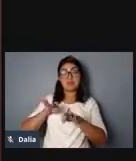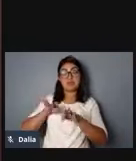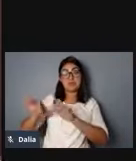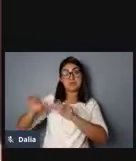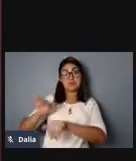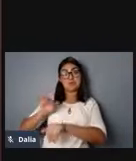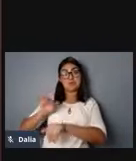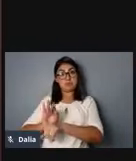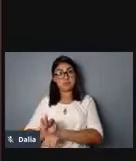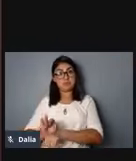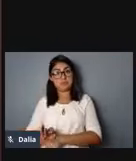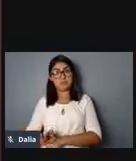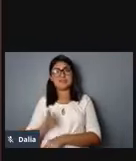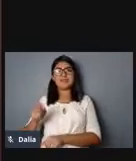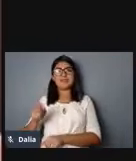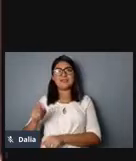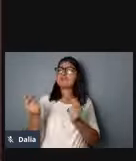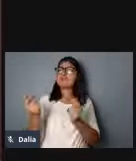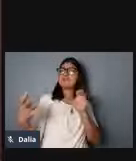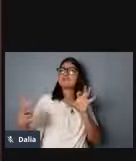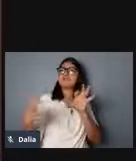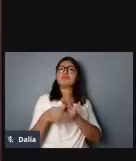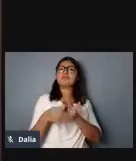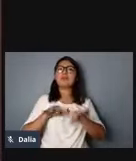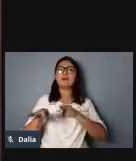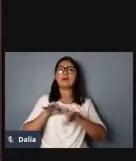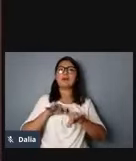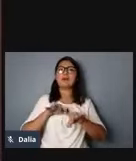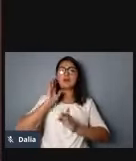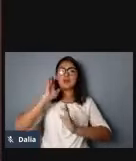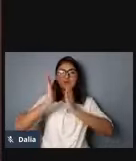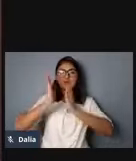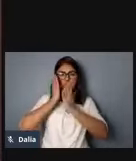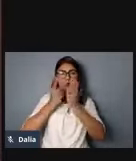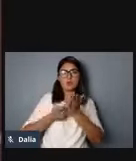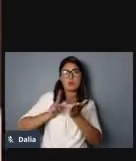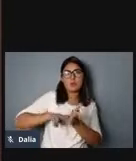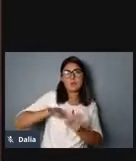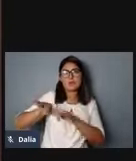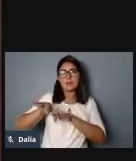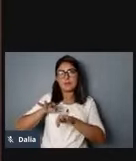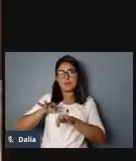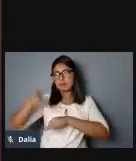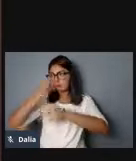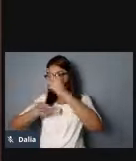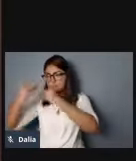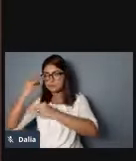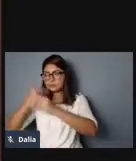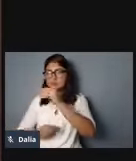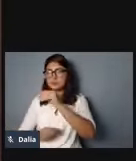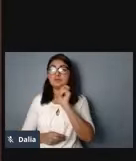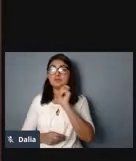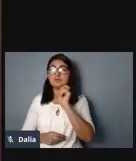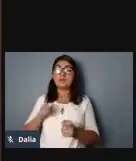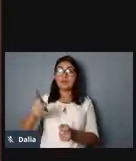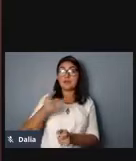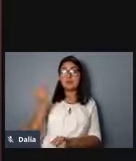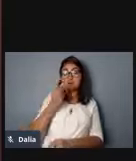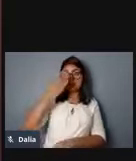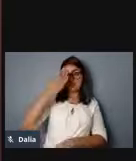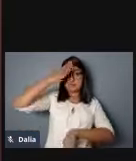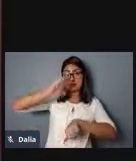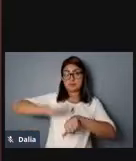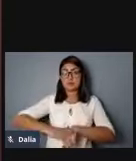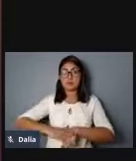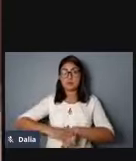la vida laboral desde que están estudiando, no olvidar, ¿no? Y ellos tienen que hacer mucho, mucho